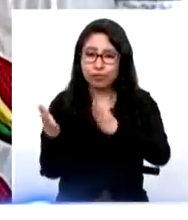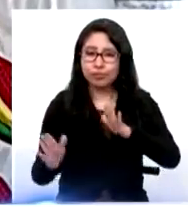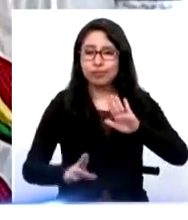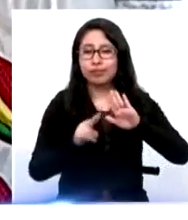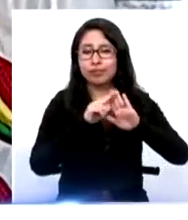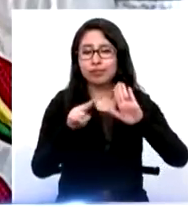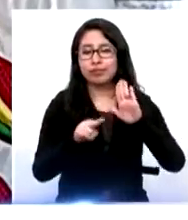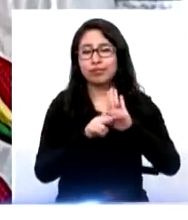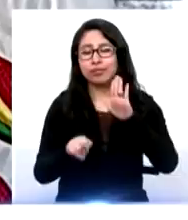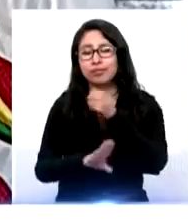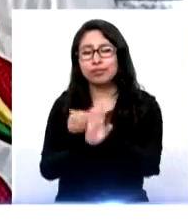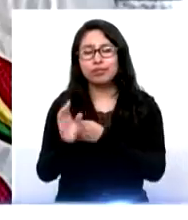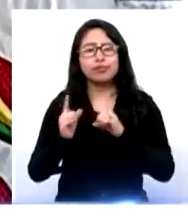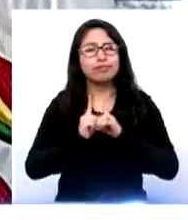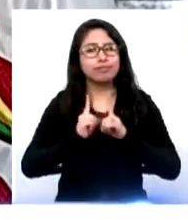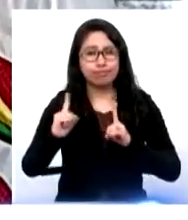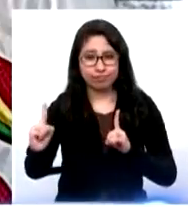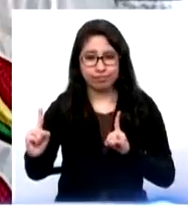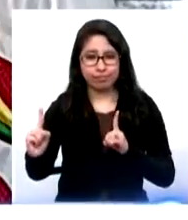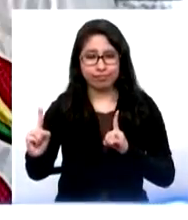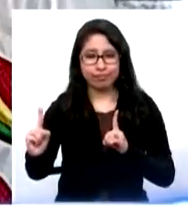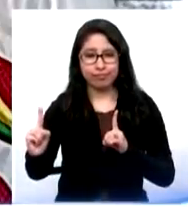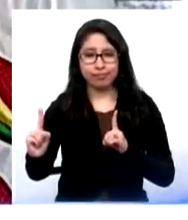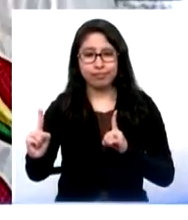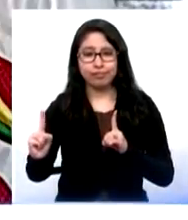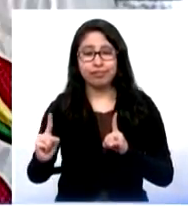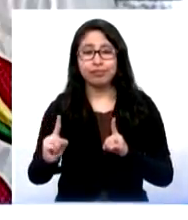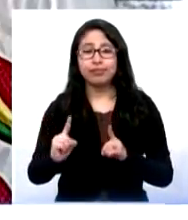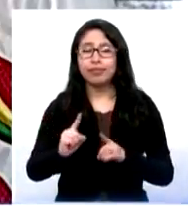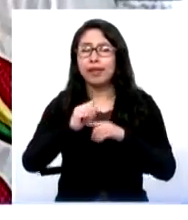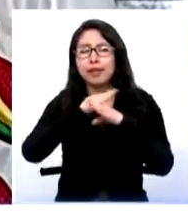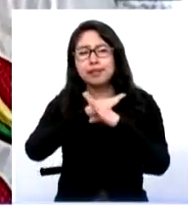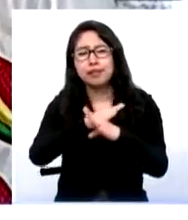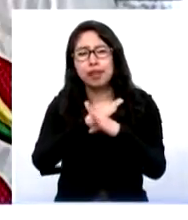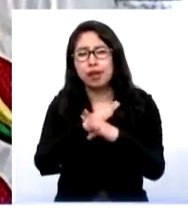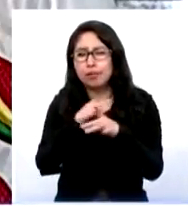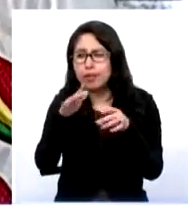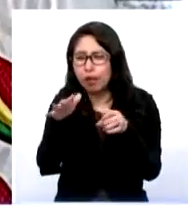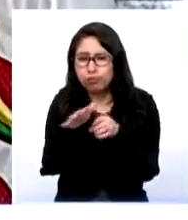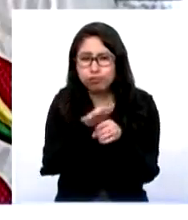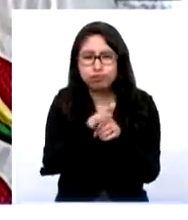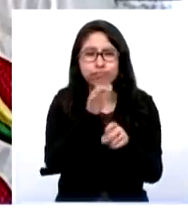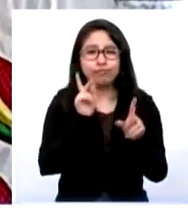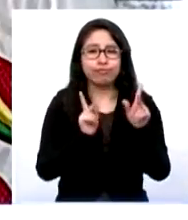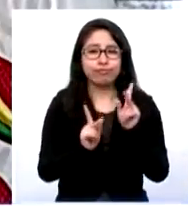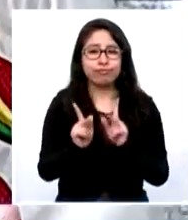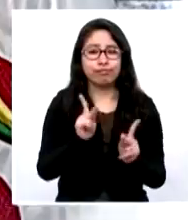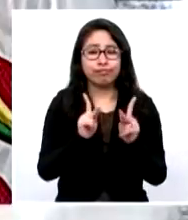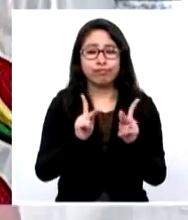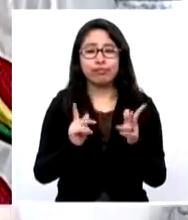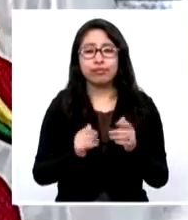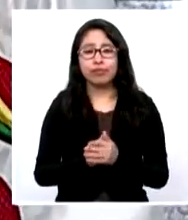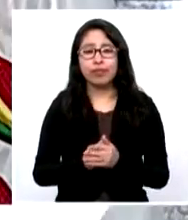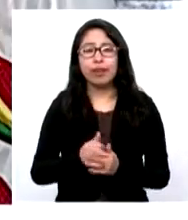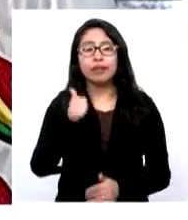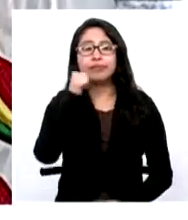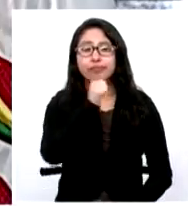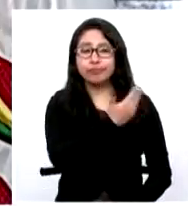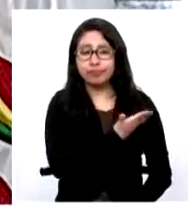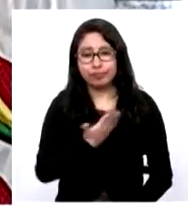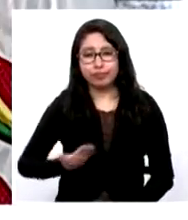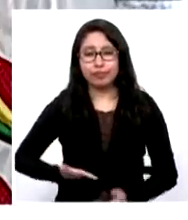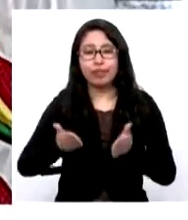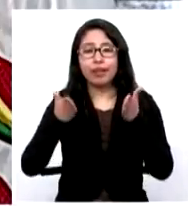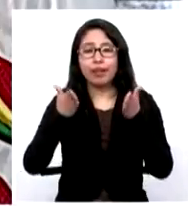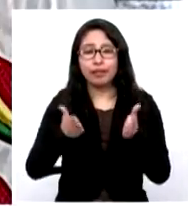bioseguridad, distanciamiento físico y evitar aglomeraciones. Por otra parte, si bien la presidenta Jeanine